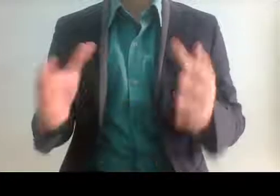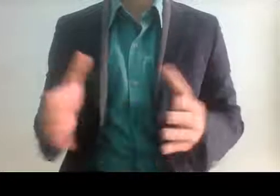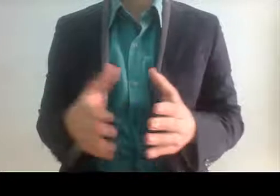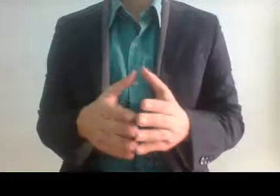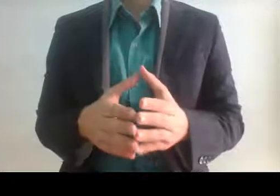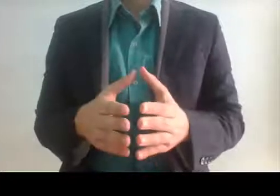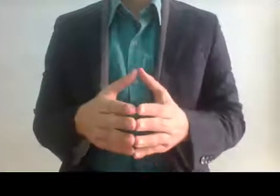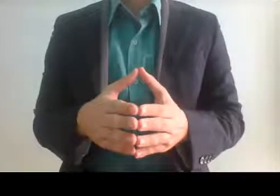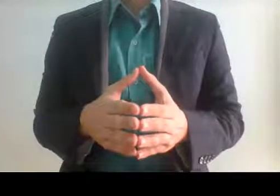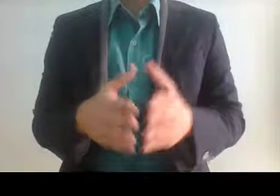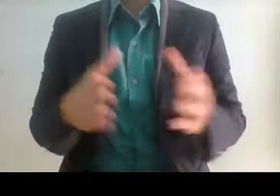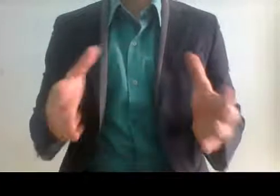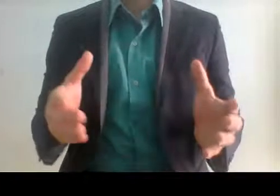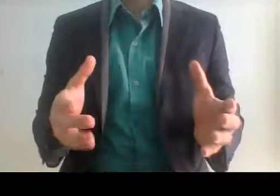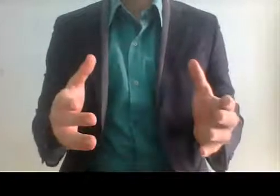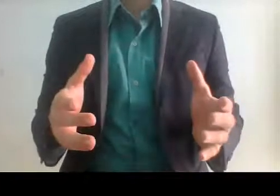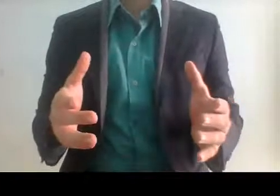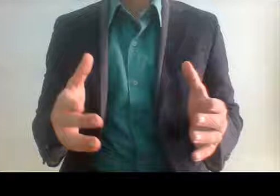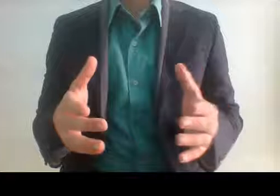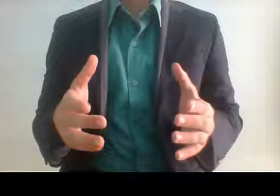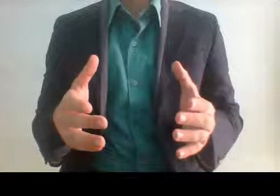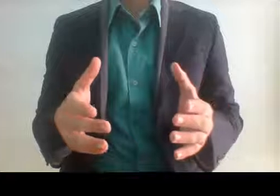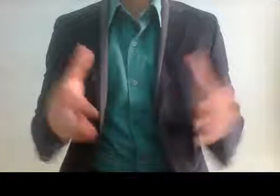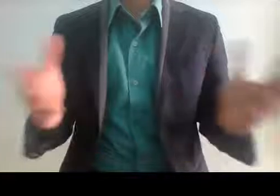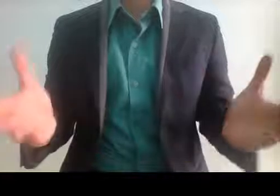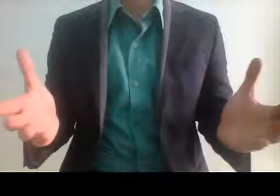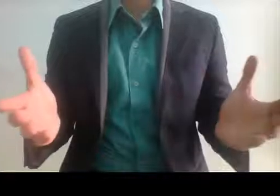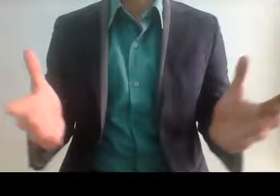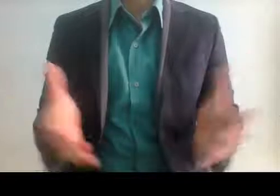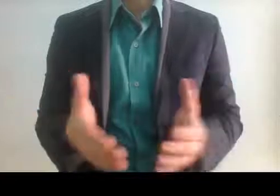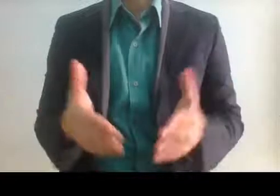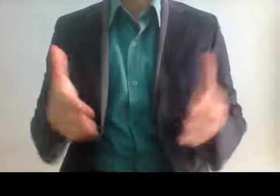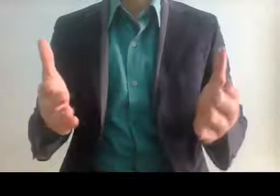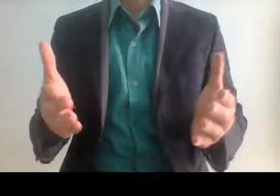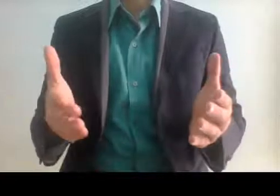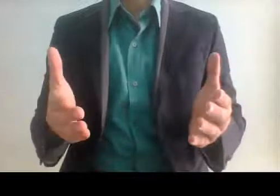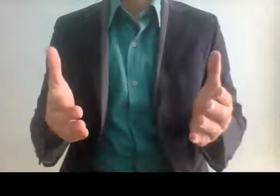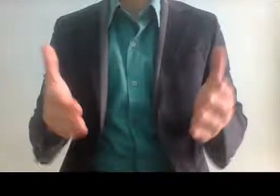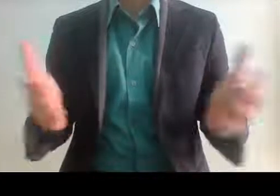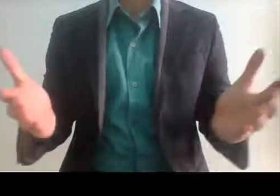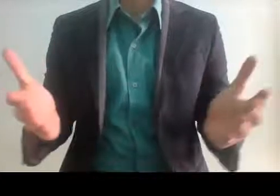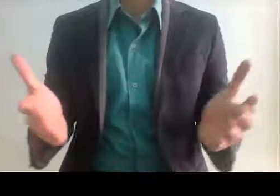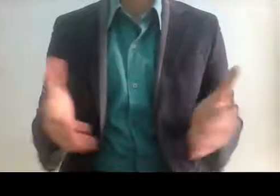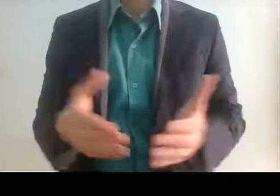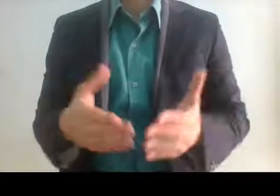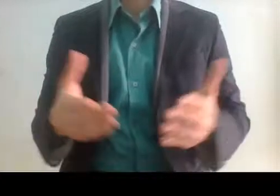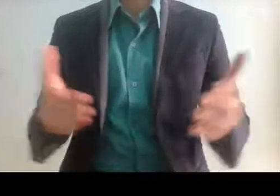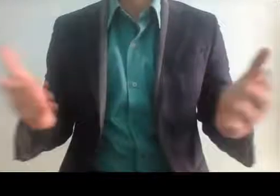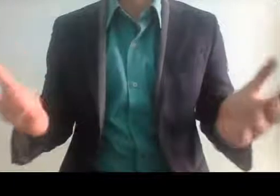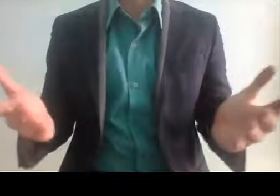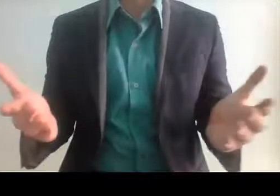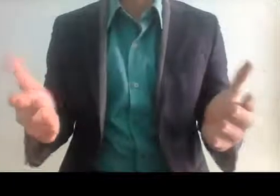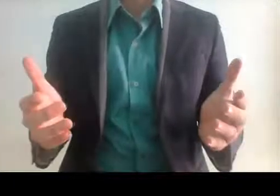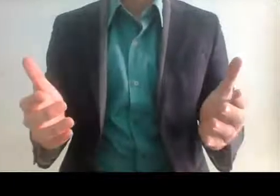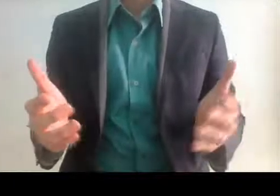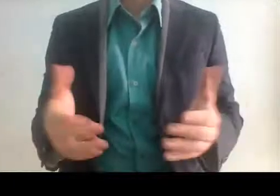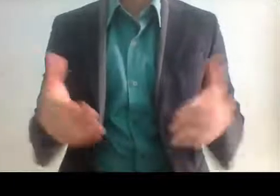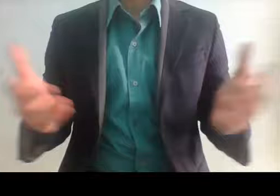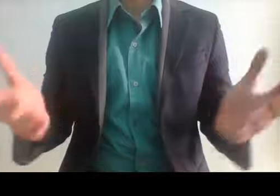las investigaciones e inicien también a pues prevenir el delito en el caso de extorsión, en el caso de